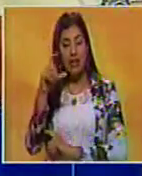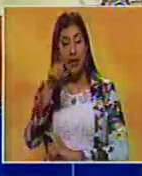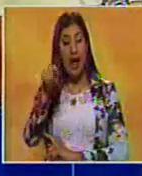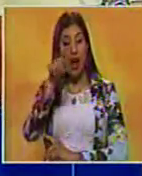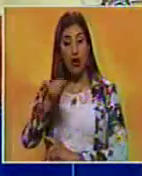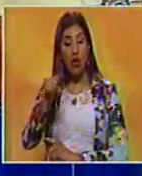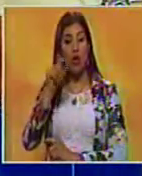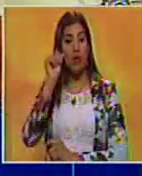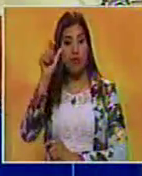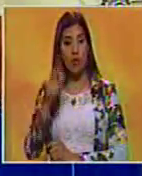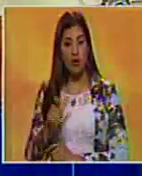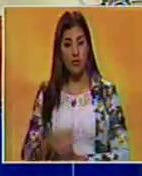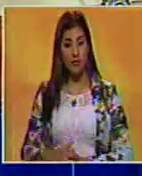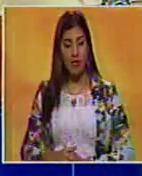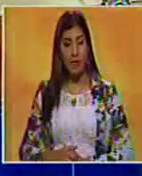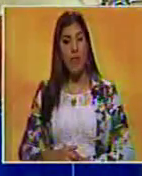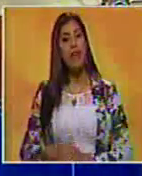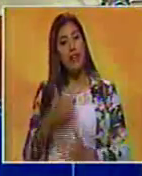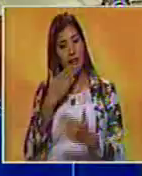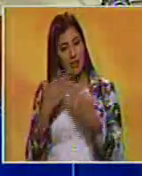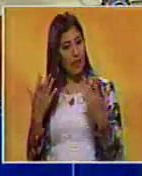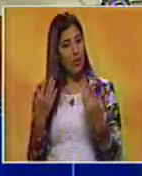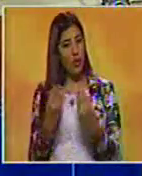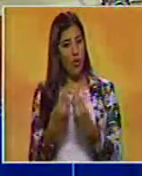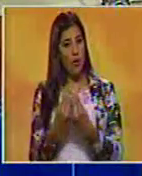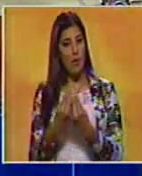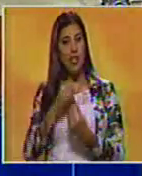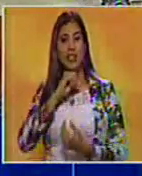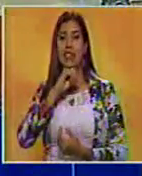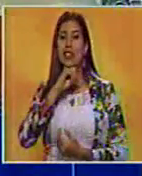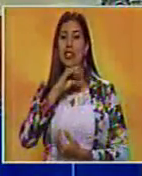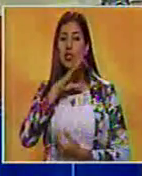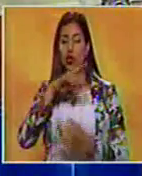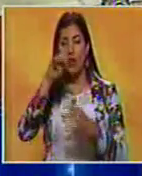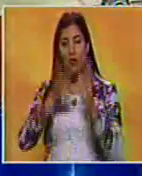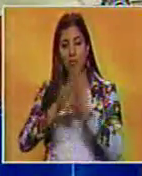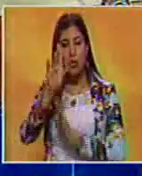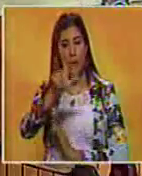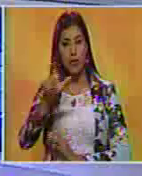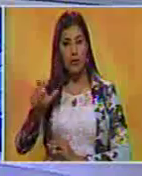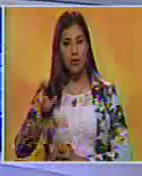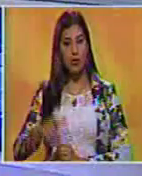@BarbieCrespo. Gracias por acompañarme en Historias de Emprendedores.